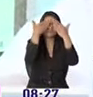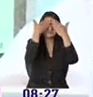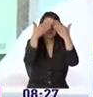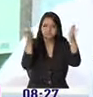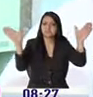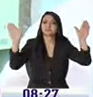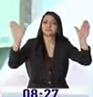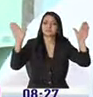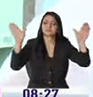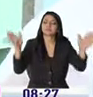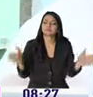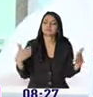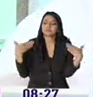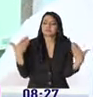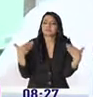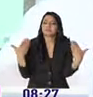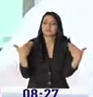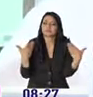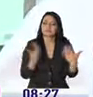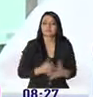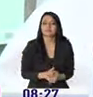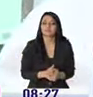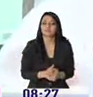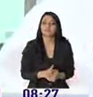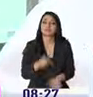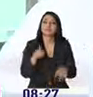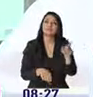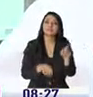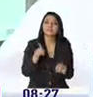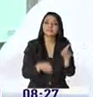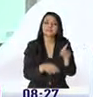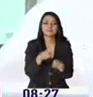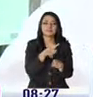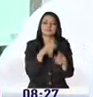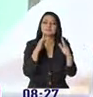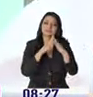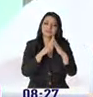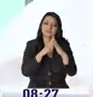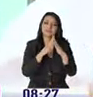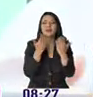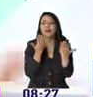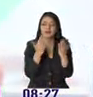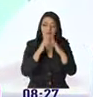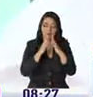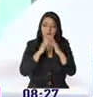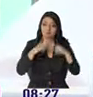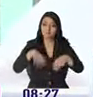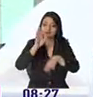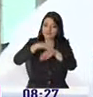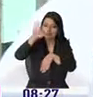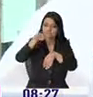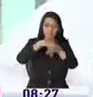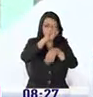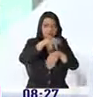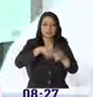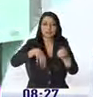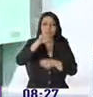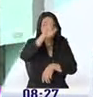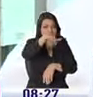alegre. Entonces a veces solía estar en la casa y de pronto sí, nos llamaba a mis hermanos y hermanas, decían: ven